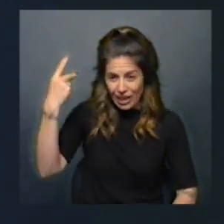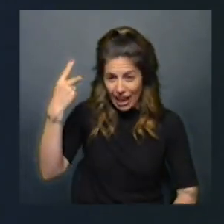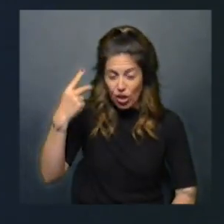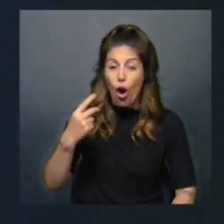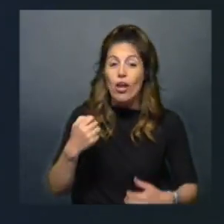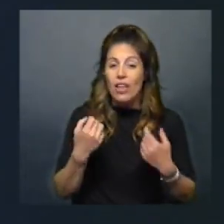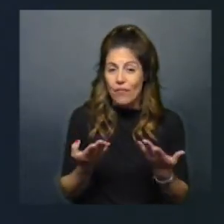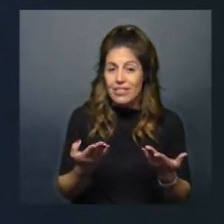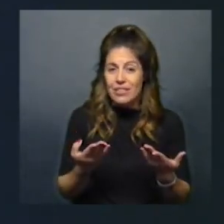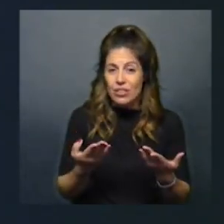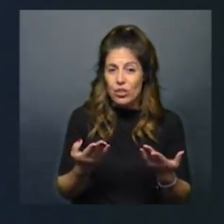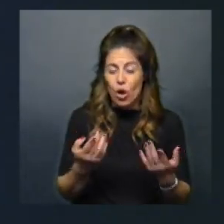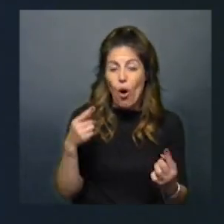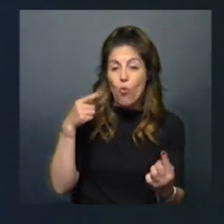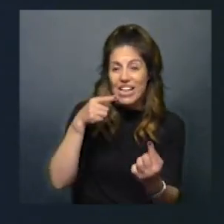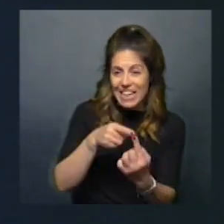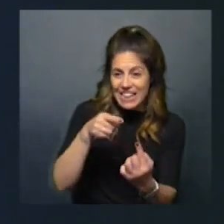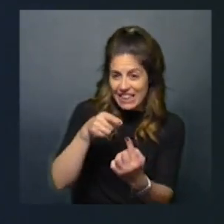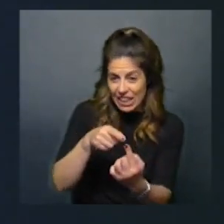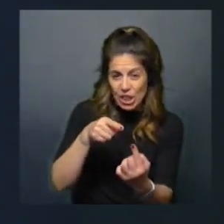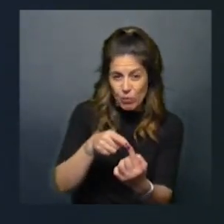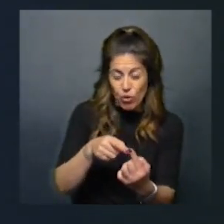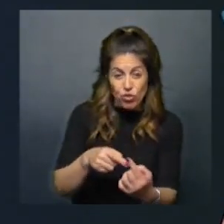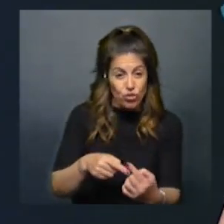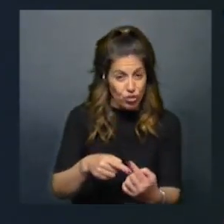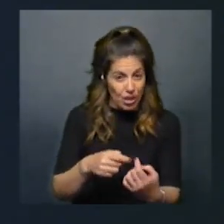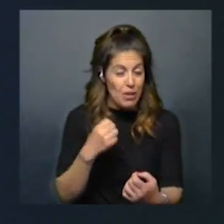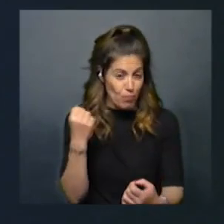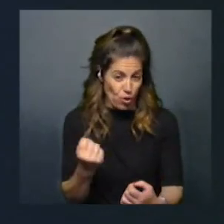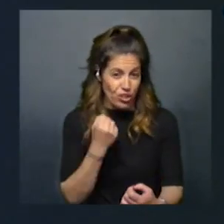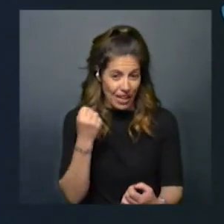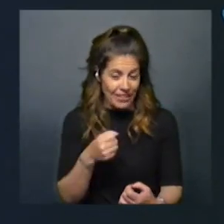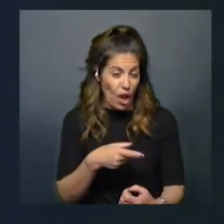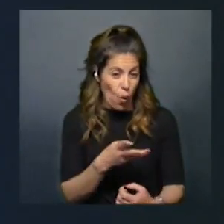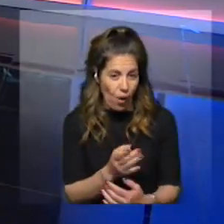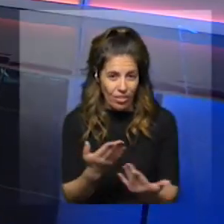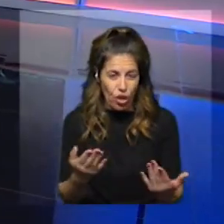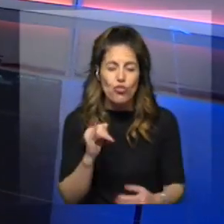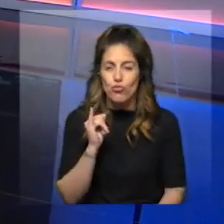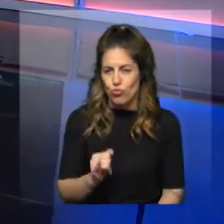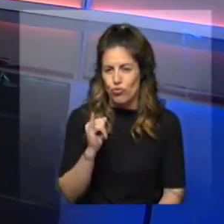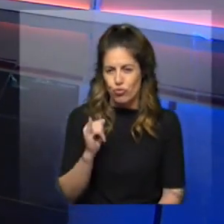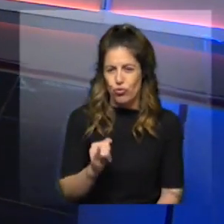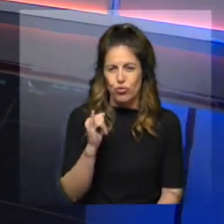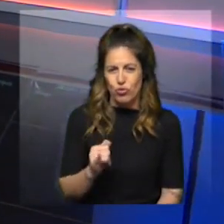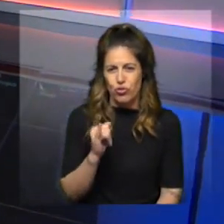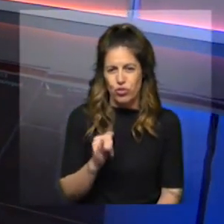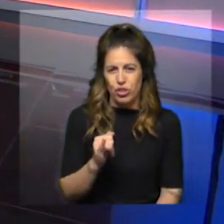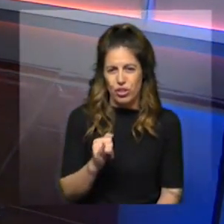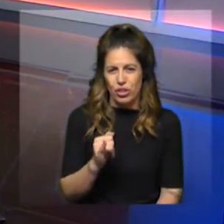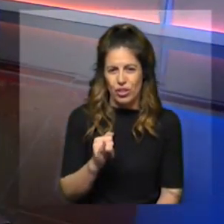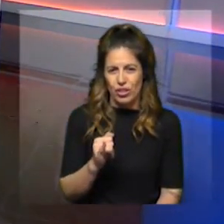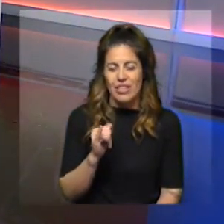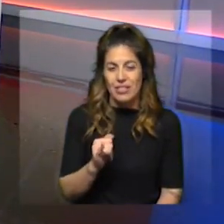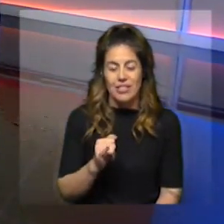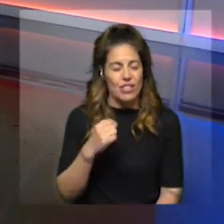puesto como metas mega heavy en cuanto a... ¿No? Sí, la piré. Me imagino. Y me